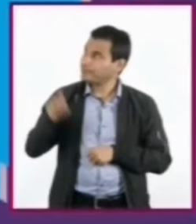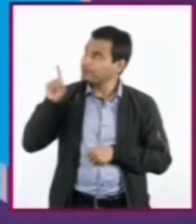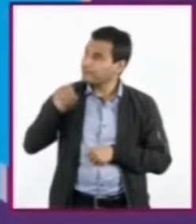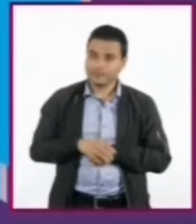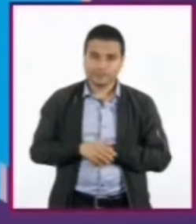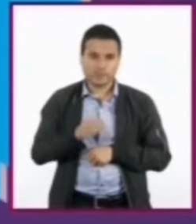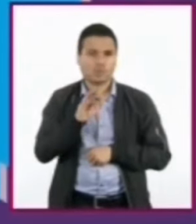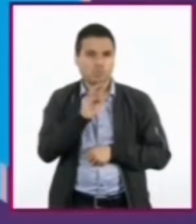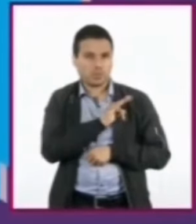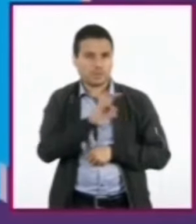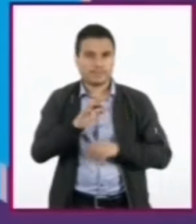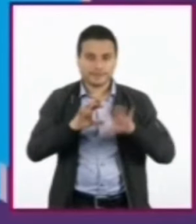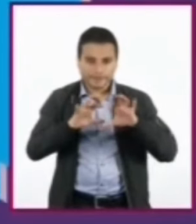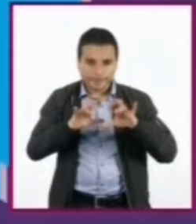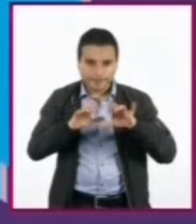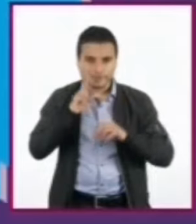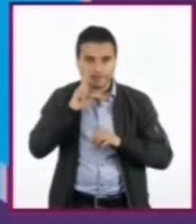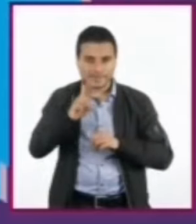sitio en internet: